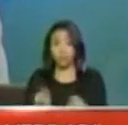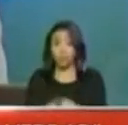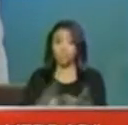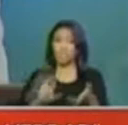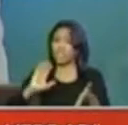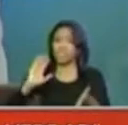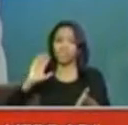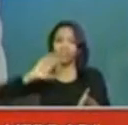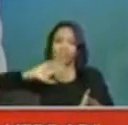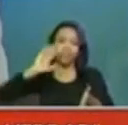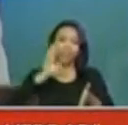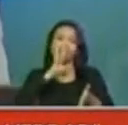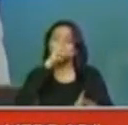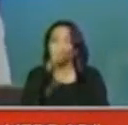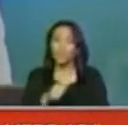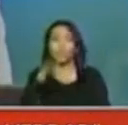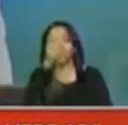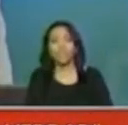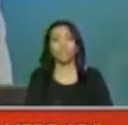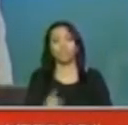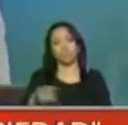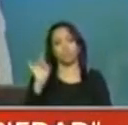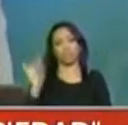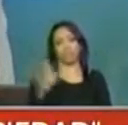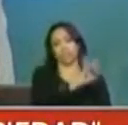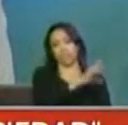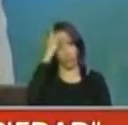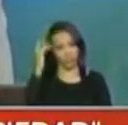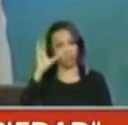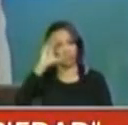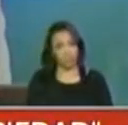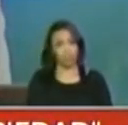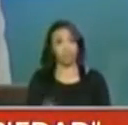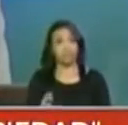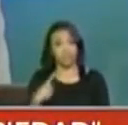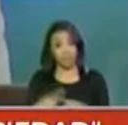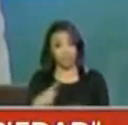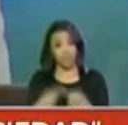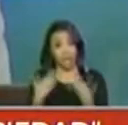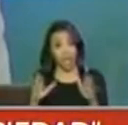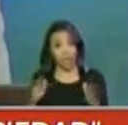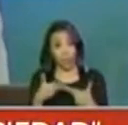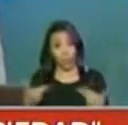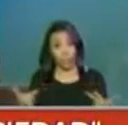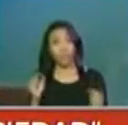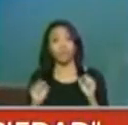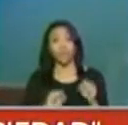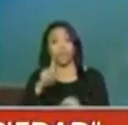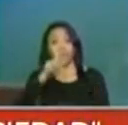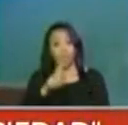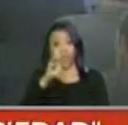constitucionales, viola los derechos de los ciudadanos y sienta precedentes gravísimos.